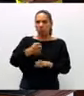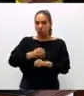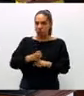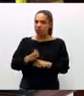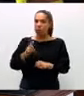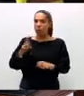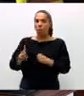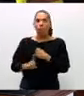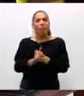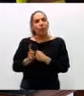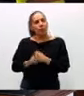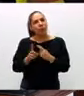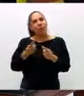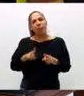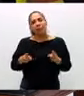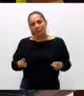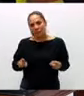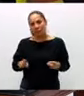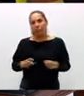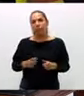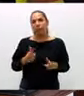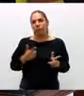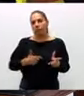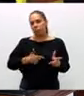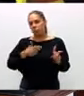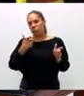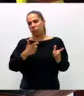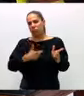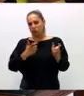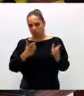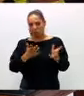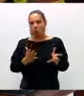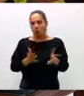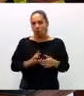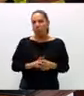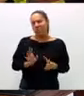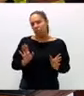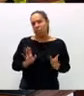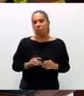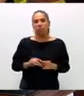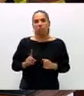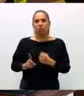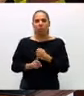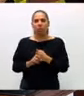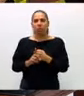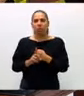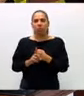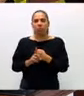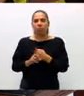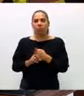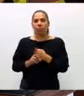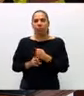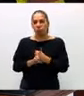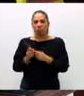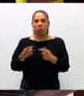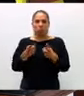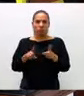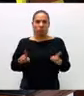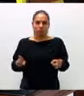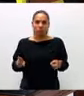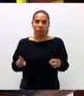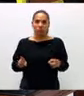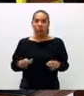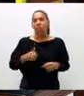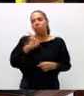severos que ya se sienten afectada su integridad las y los estudiantes. Entonces,